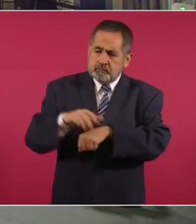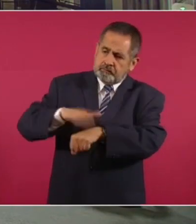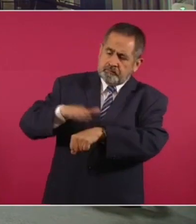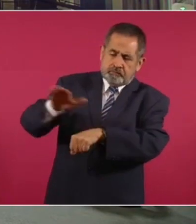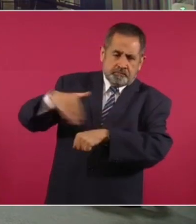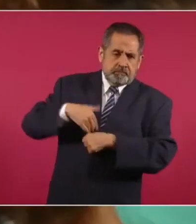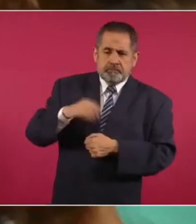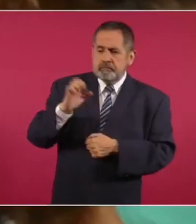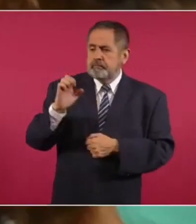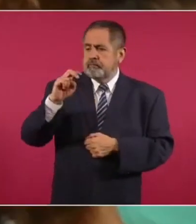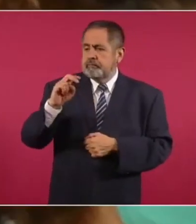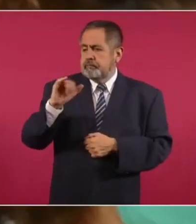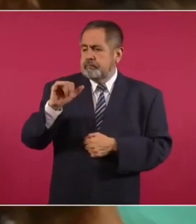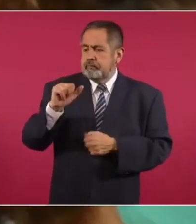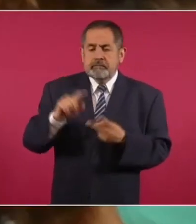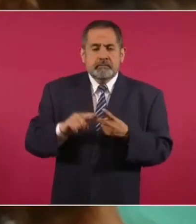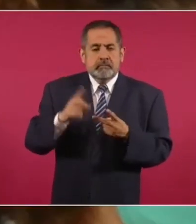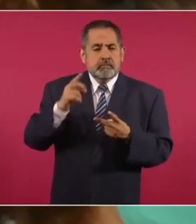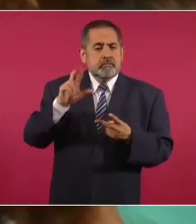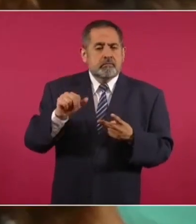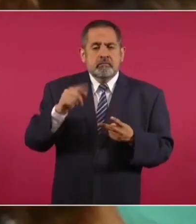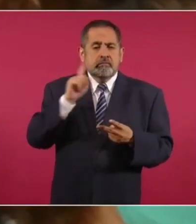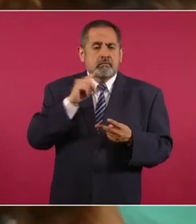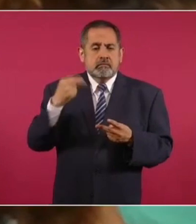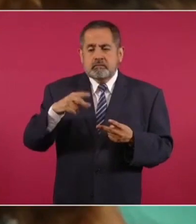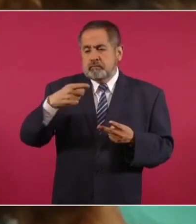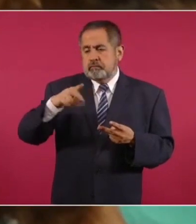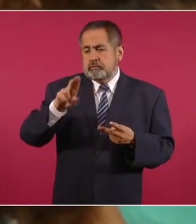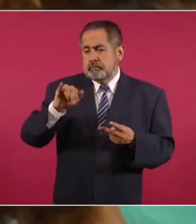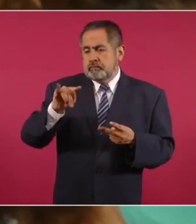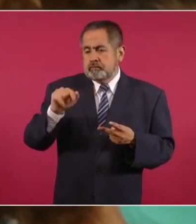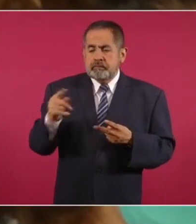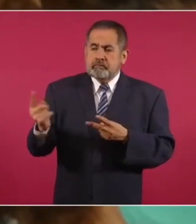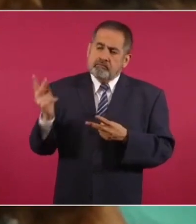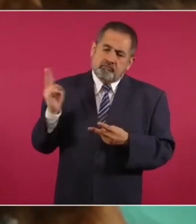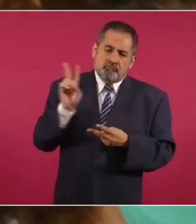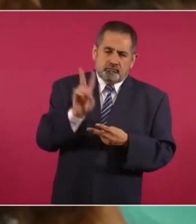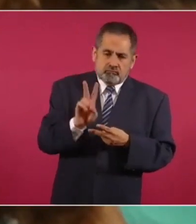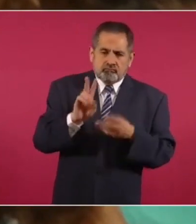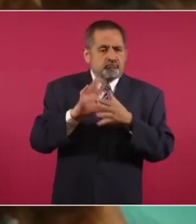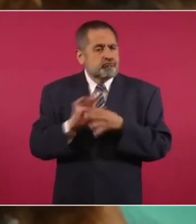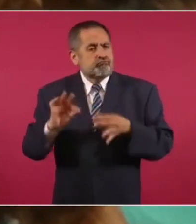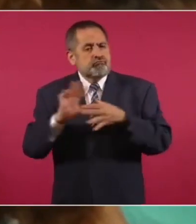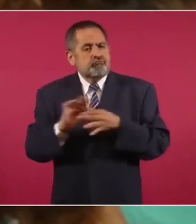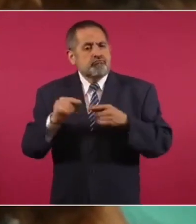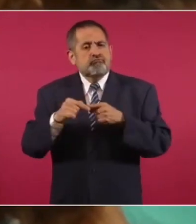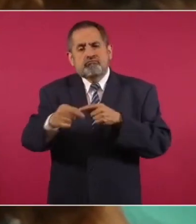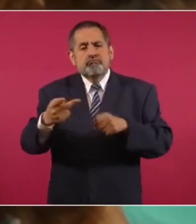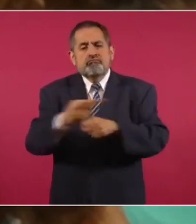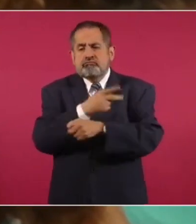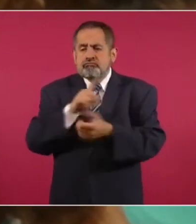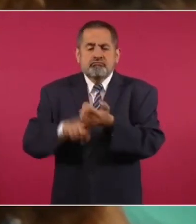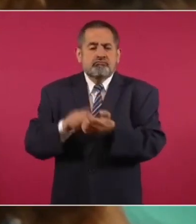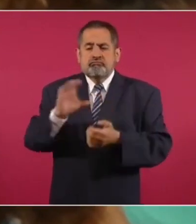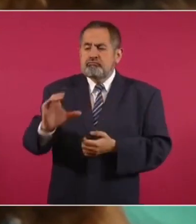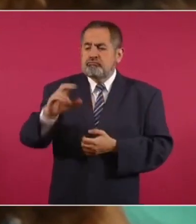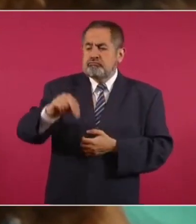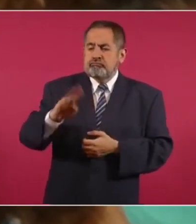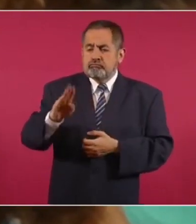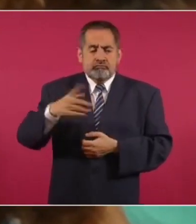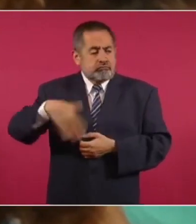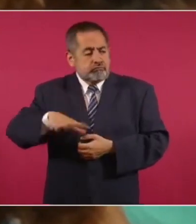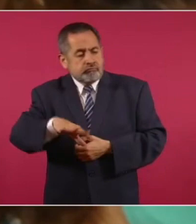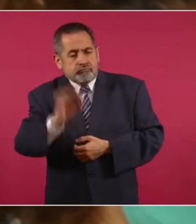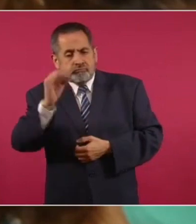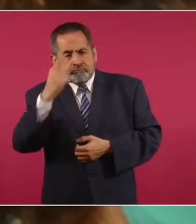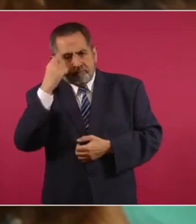subsecretario Encinas y a la doctora Quintana para que informen sobre el estado actual y en el corto plazo de este Centro Nacional de Identificación